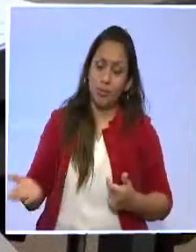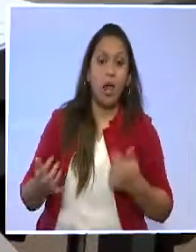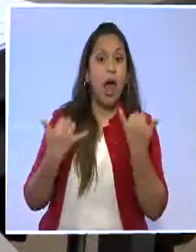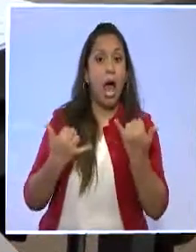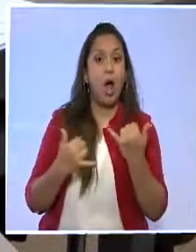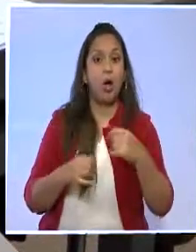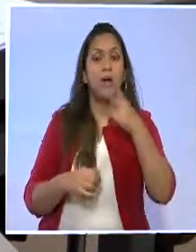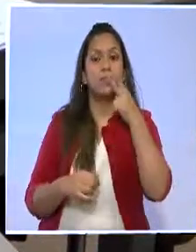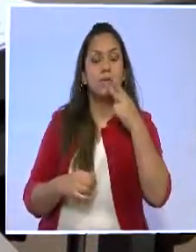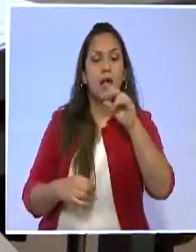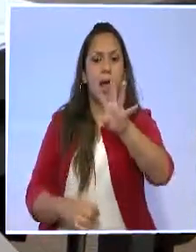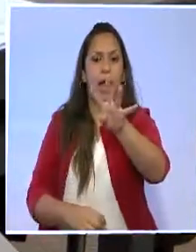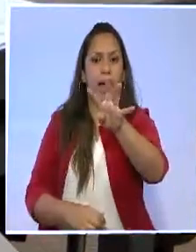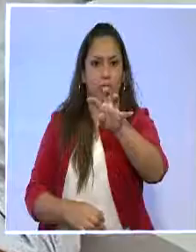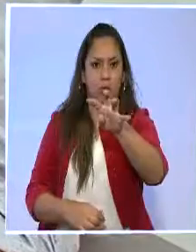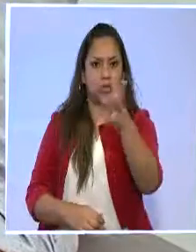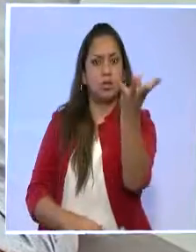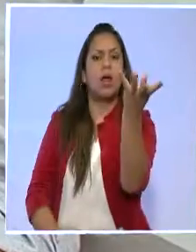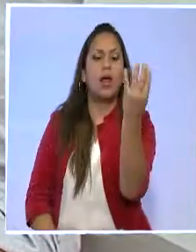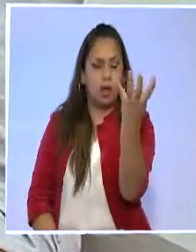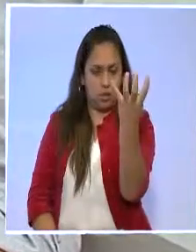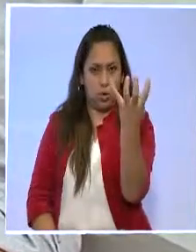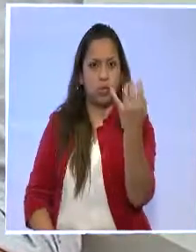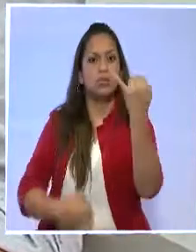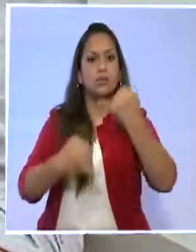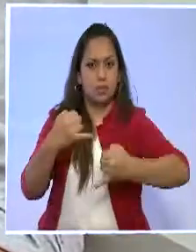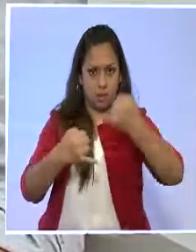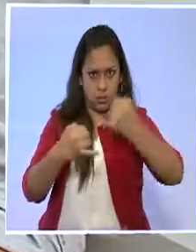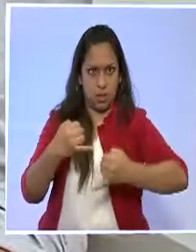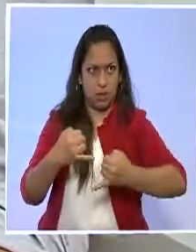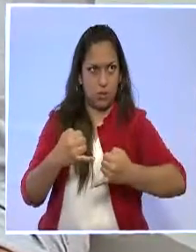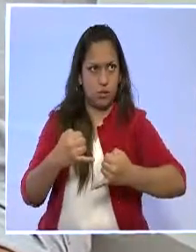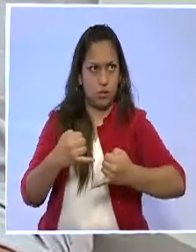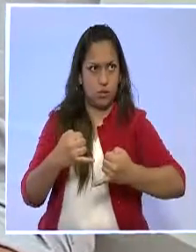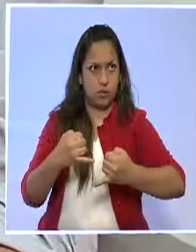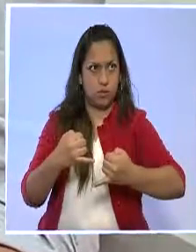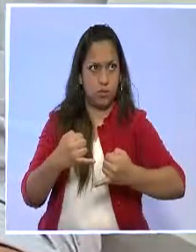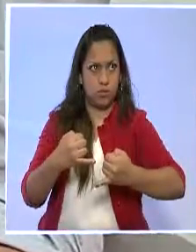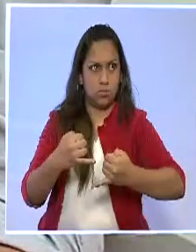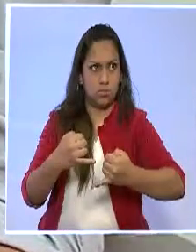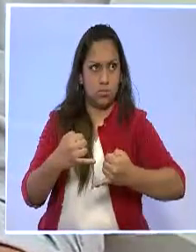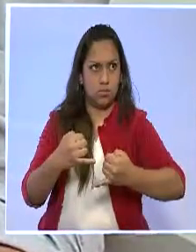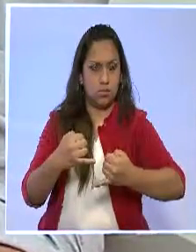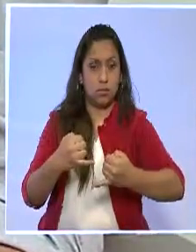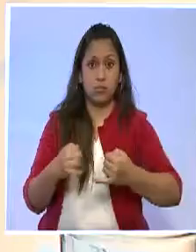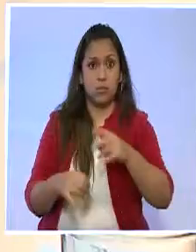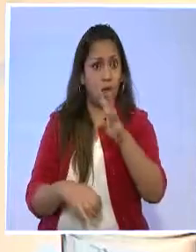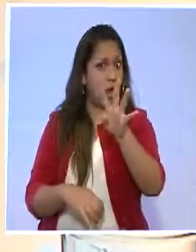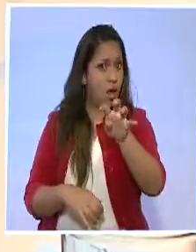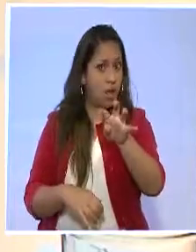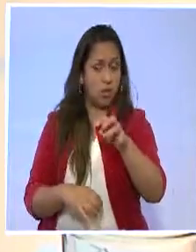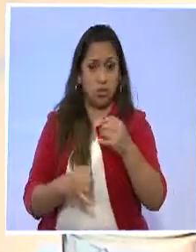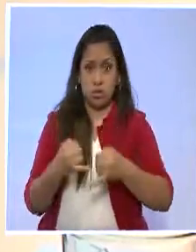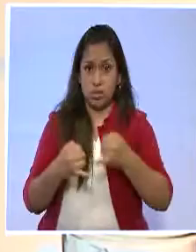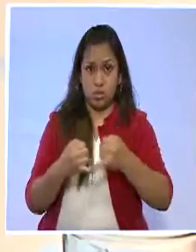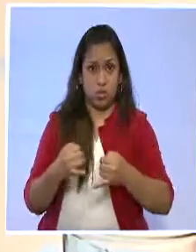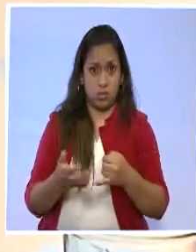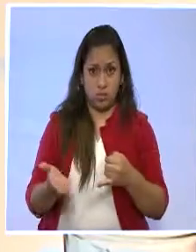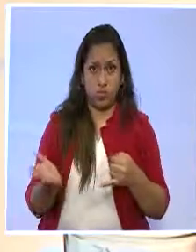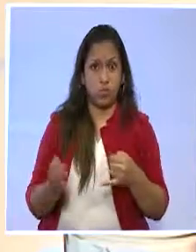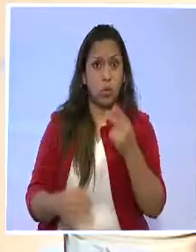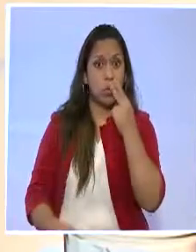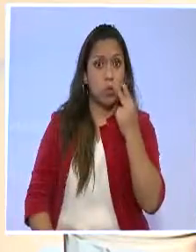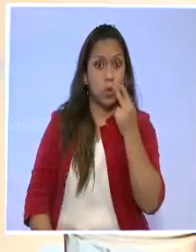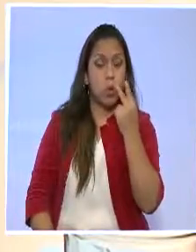la reforma bajo costo el concilio costo porque ya el precio al público sobre 14 centavos el cigarrillo